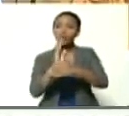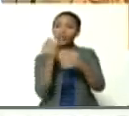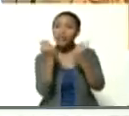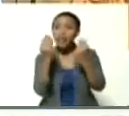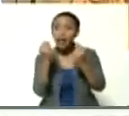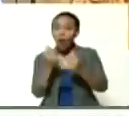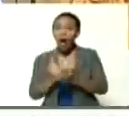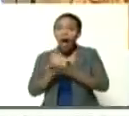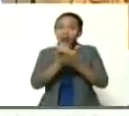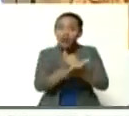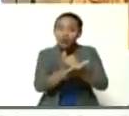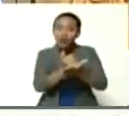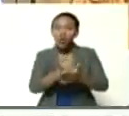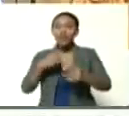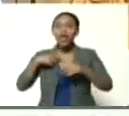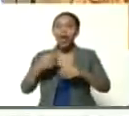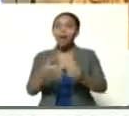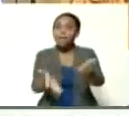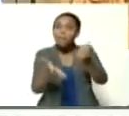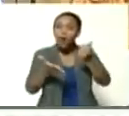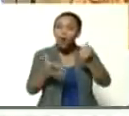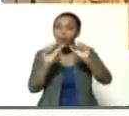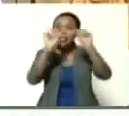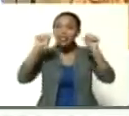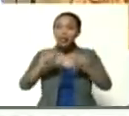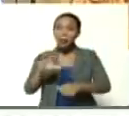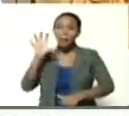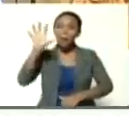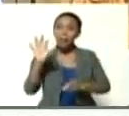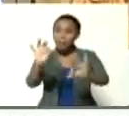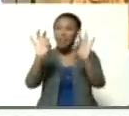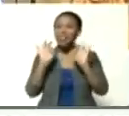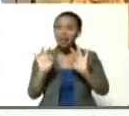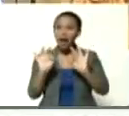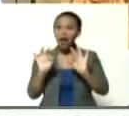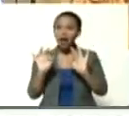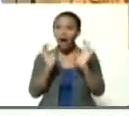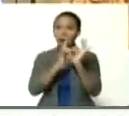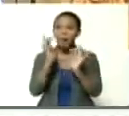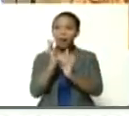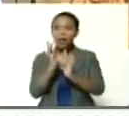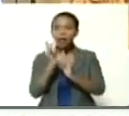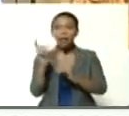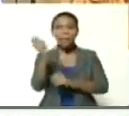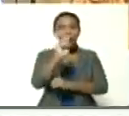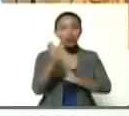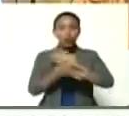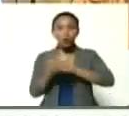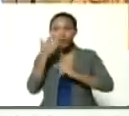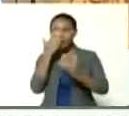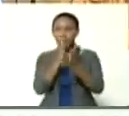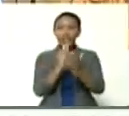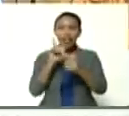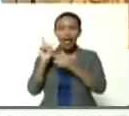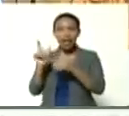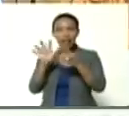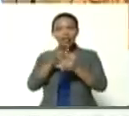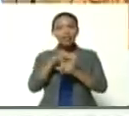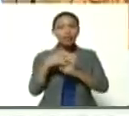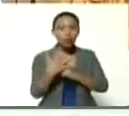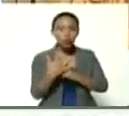a través del bono del sistema Patria especial del mes de abril para enfrentar, bueno, toda esta